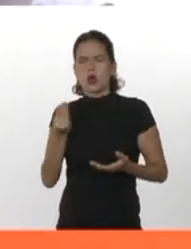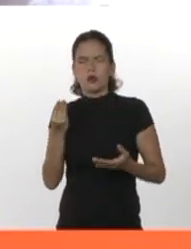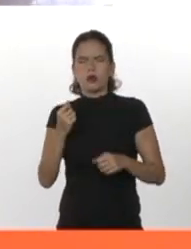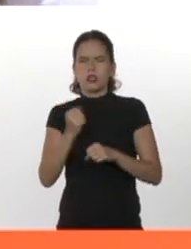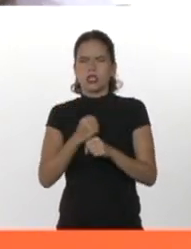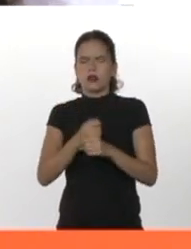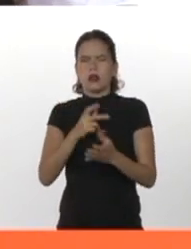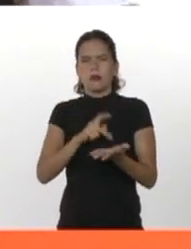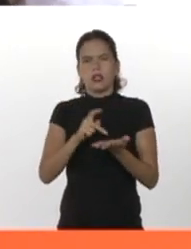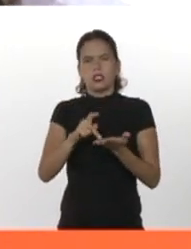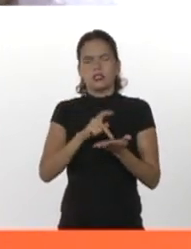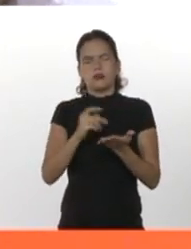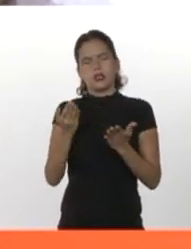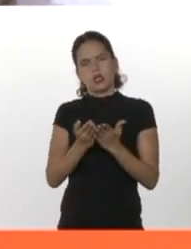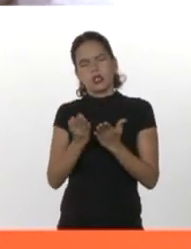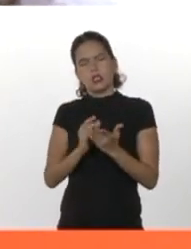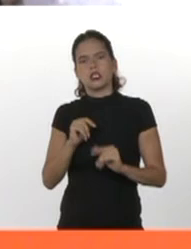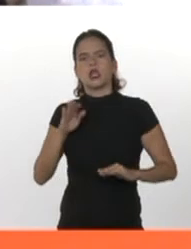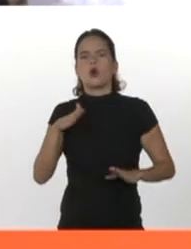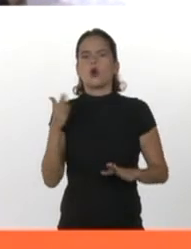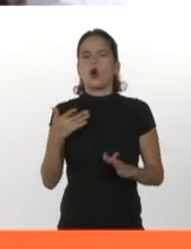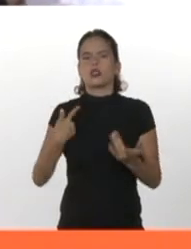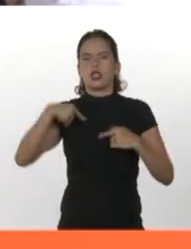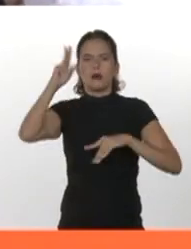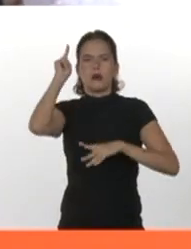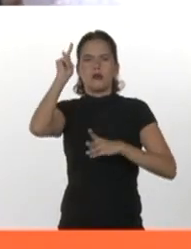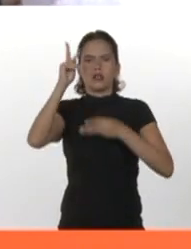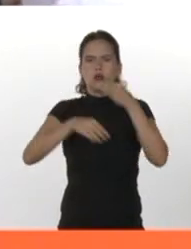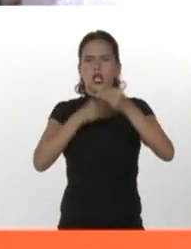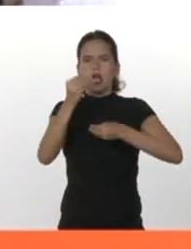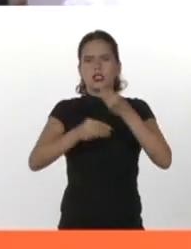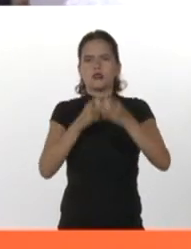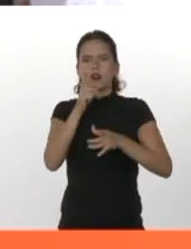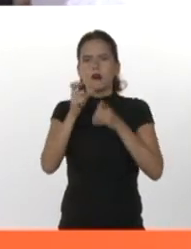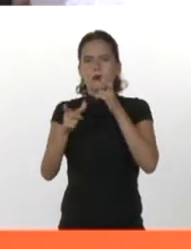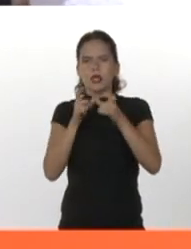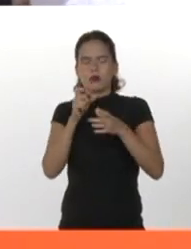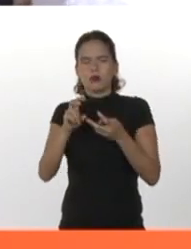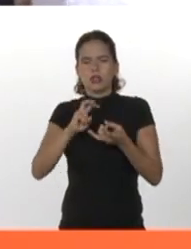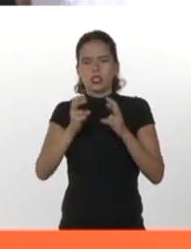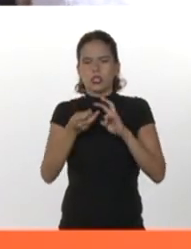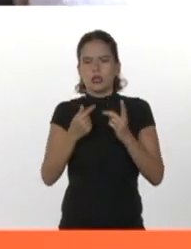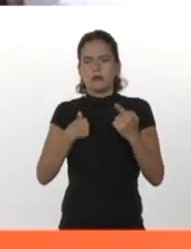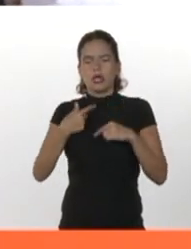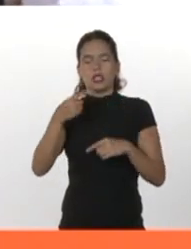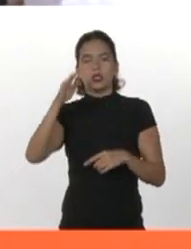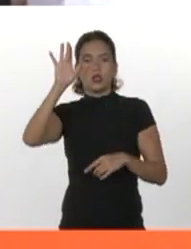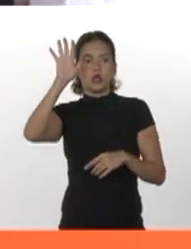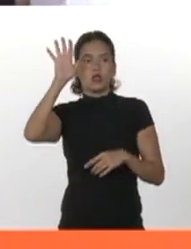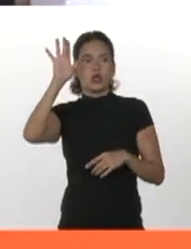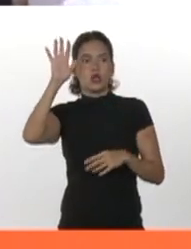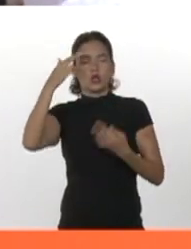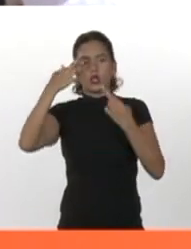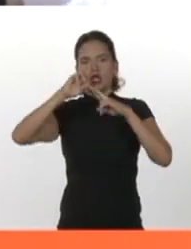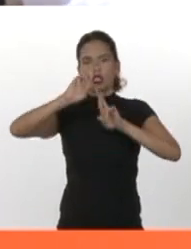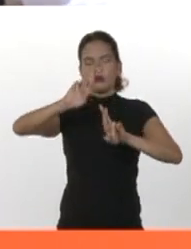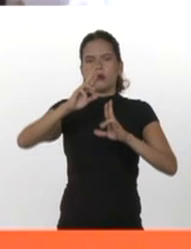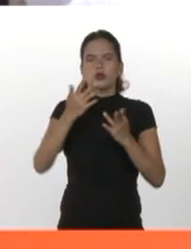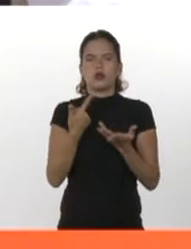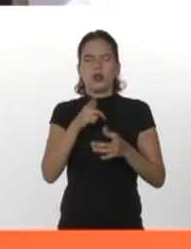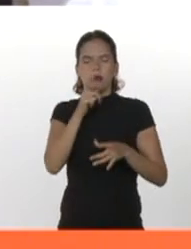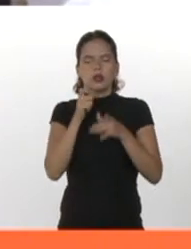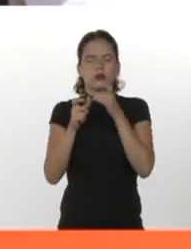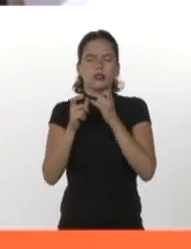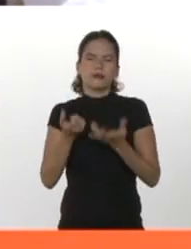en clase? Cuando la profesora hace una pregunta del tema a dar y yo levanto mi mano para responder su